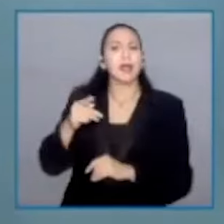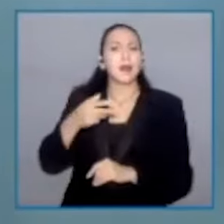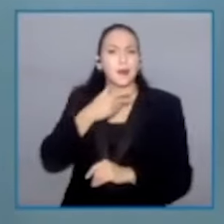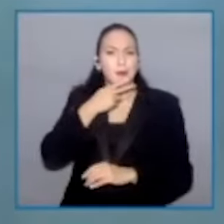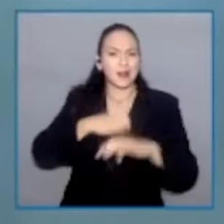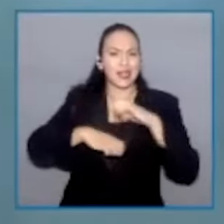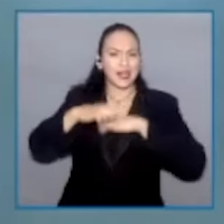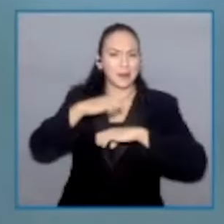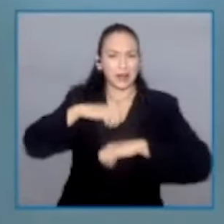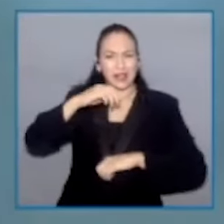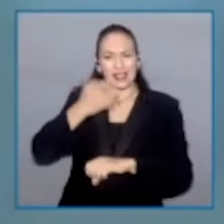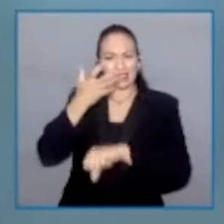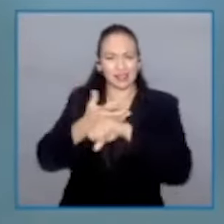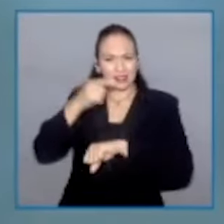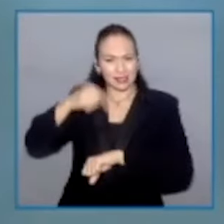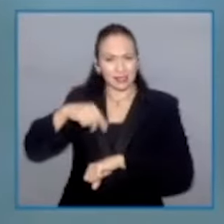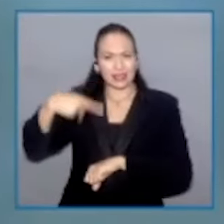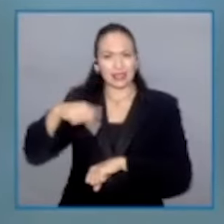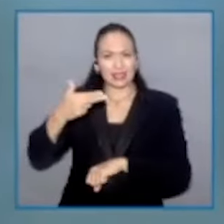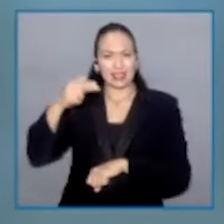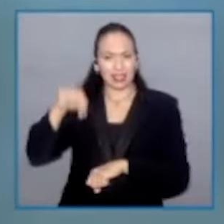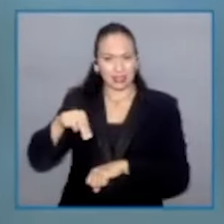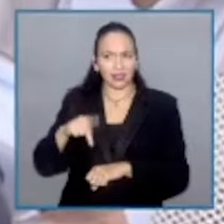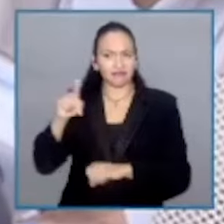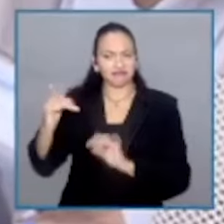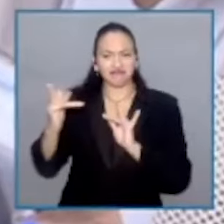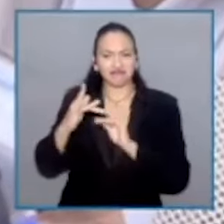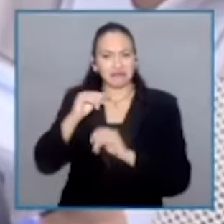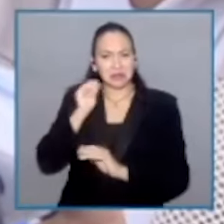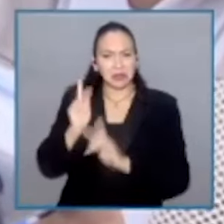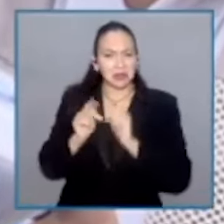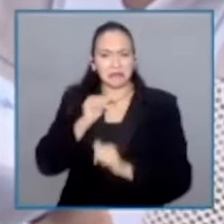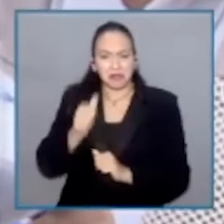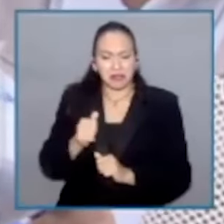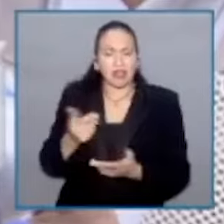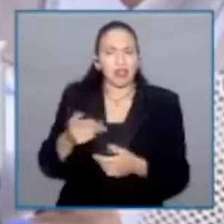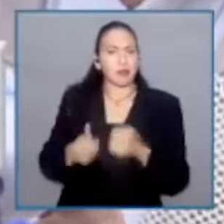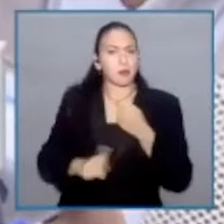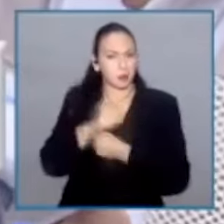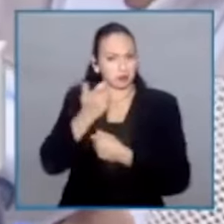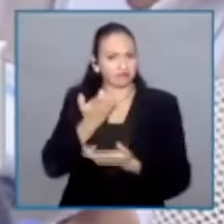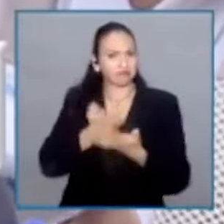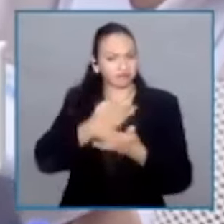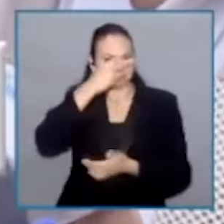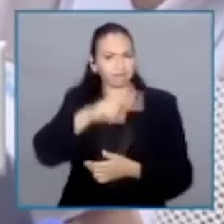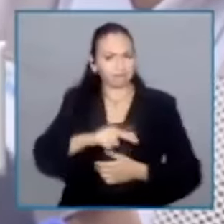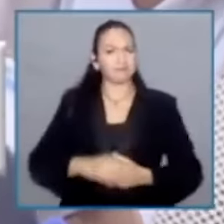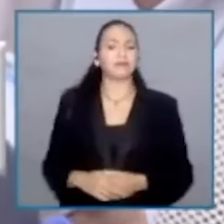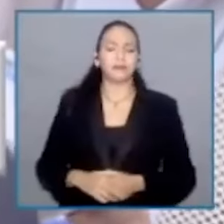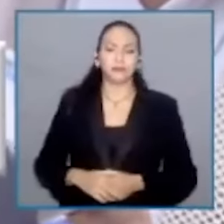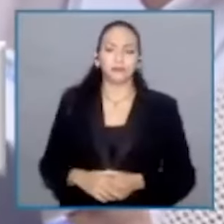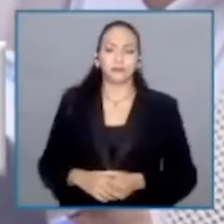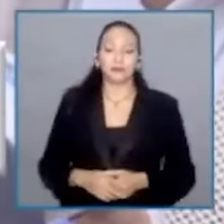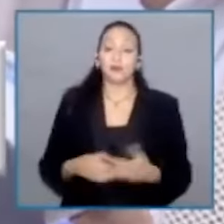está planteada y la afectación que podría generar a la economía. Te queremos decir que si no se cumple el Tratado de